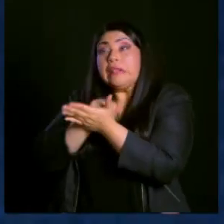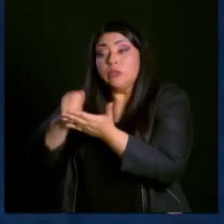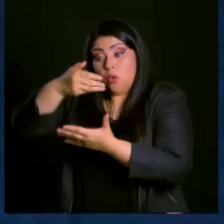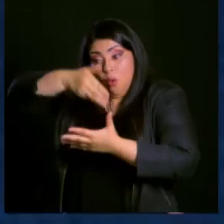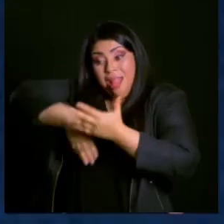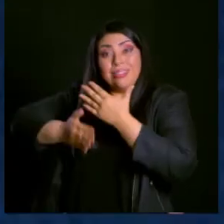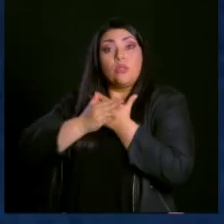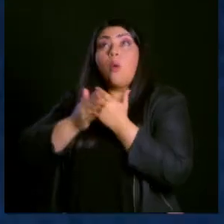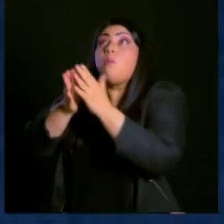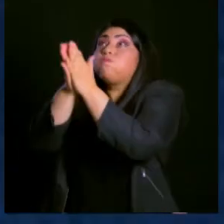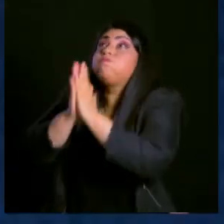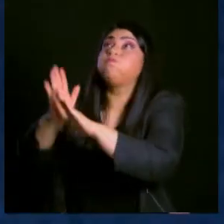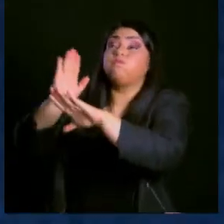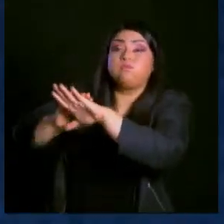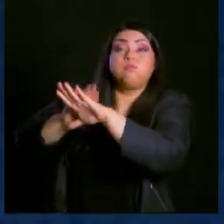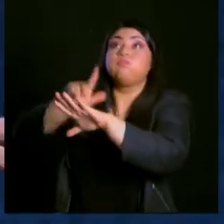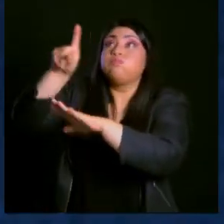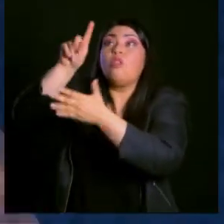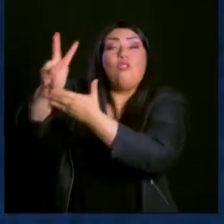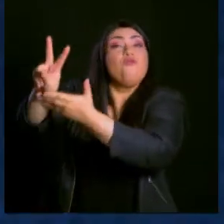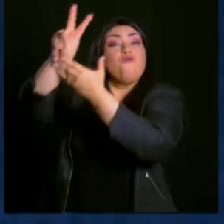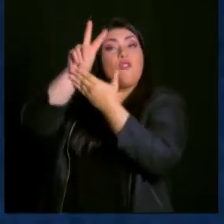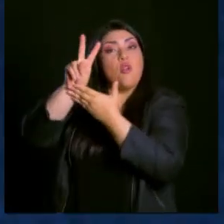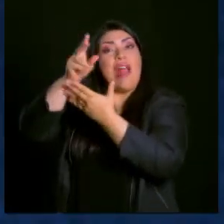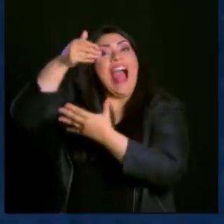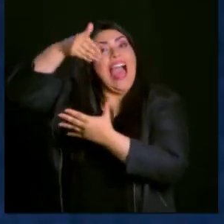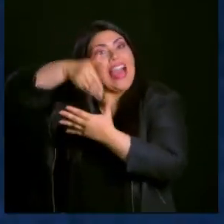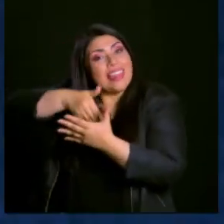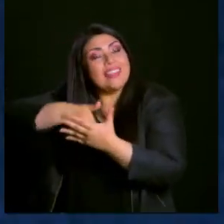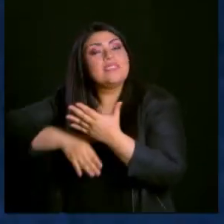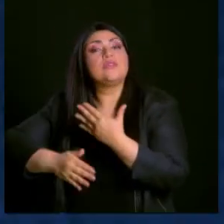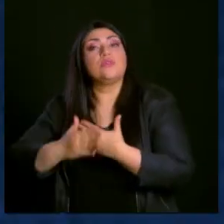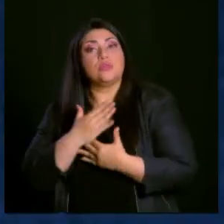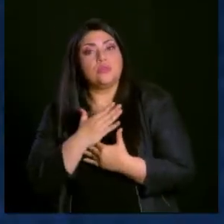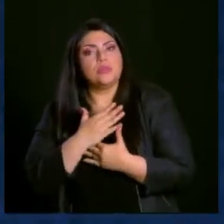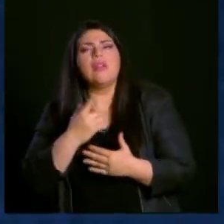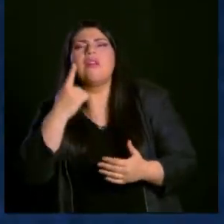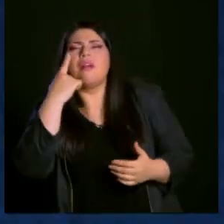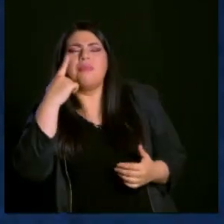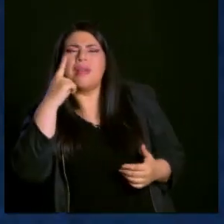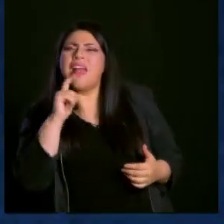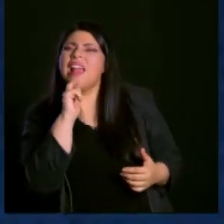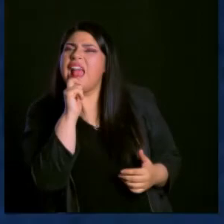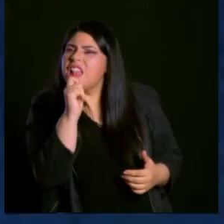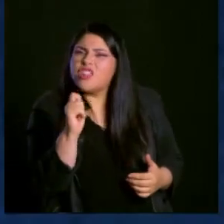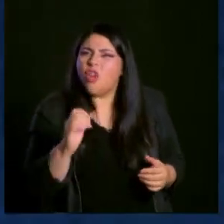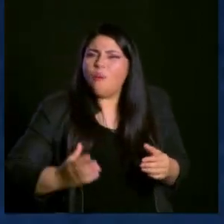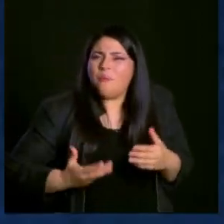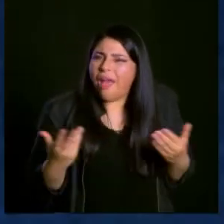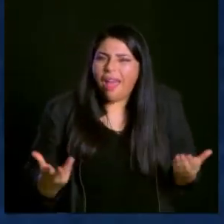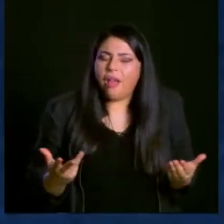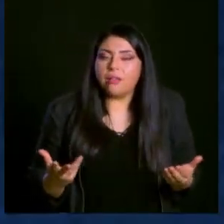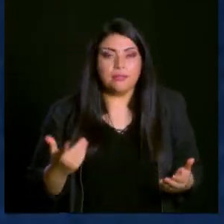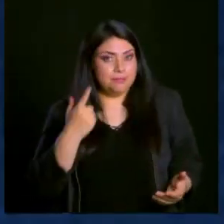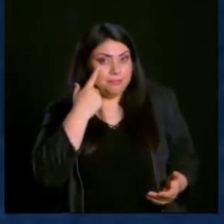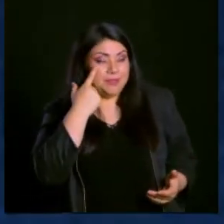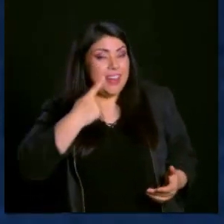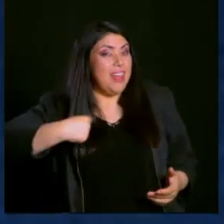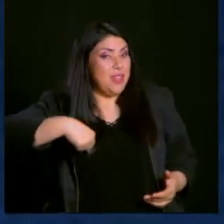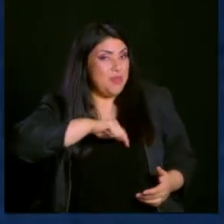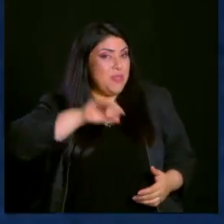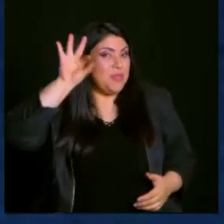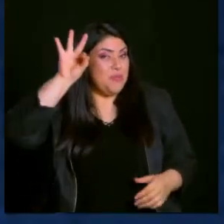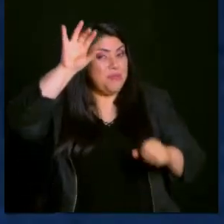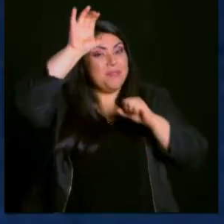por la voluntad de Dios en nosotros o sea no no hay nada mejor que esto yo mi pastor es nuestro